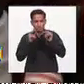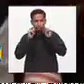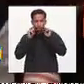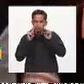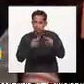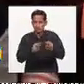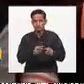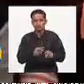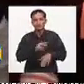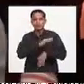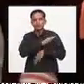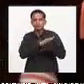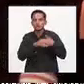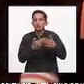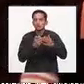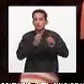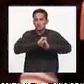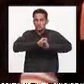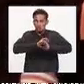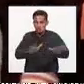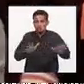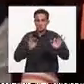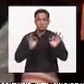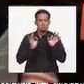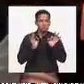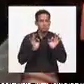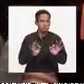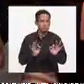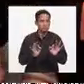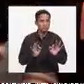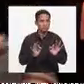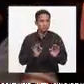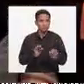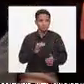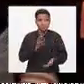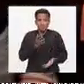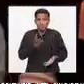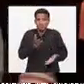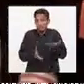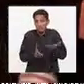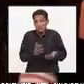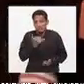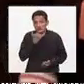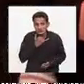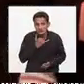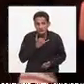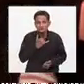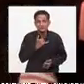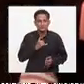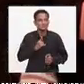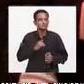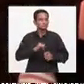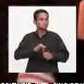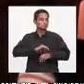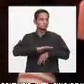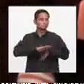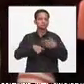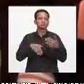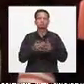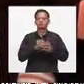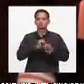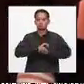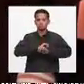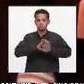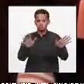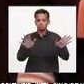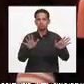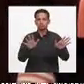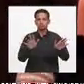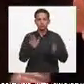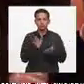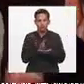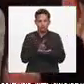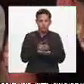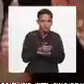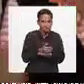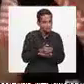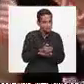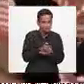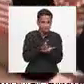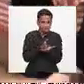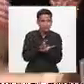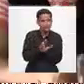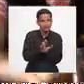que las cosas salgan bien verificar lo que está mal la transparencia no es una palabra la